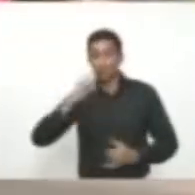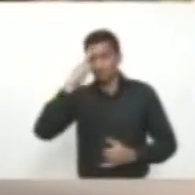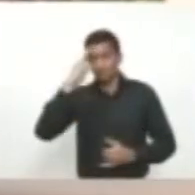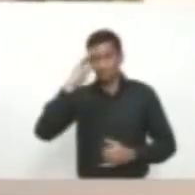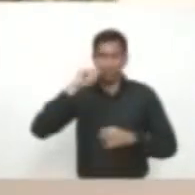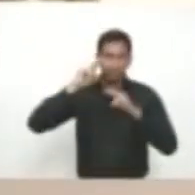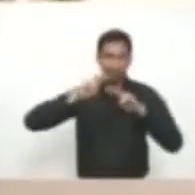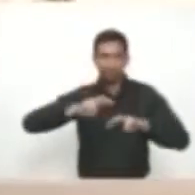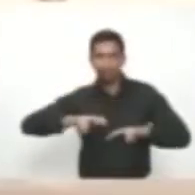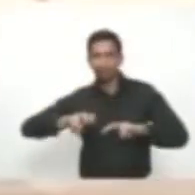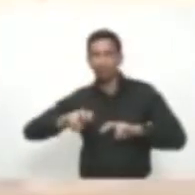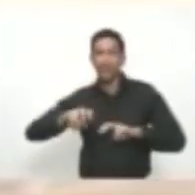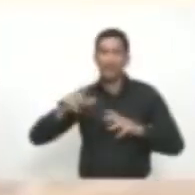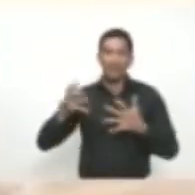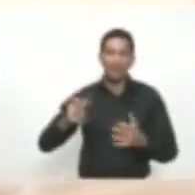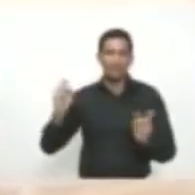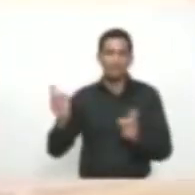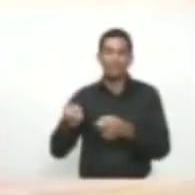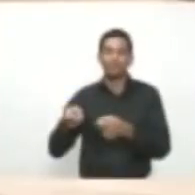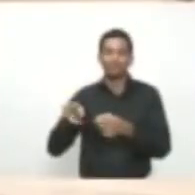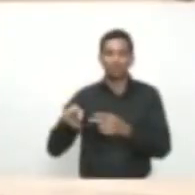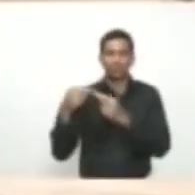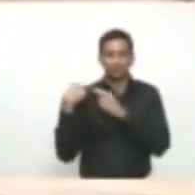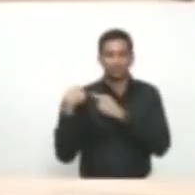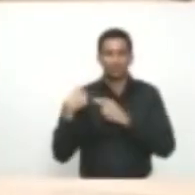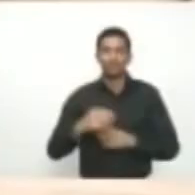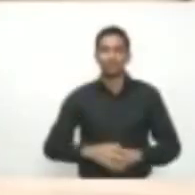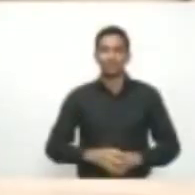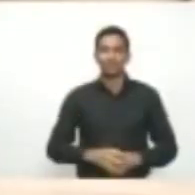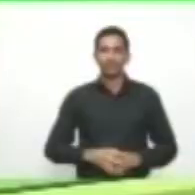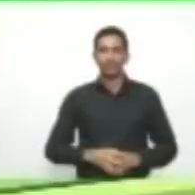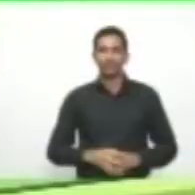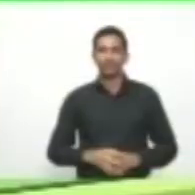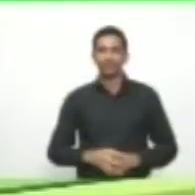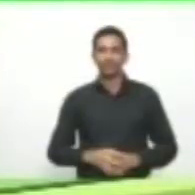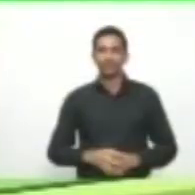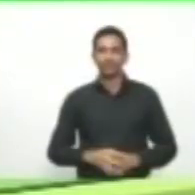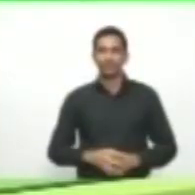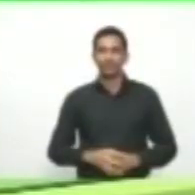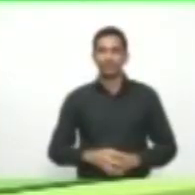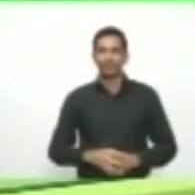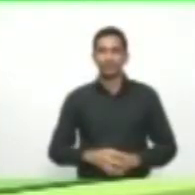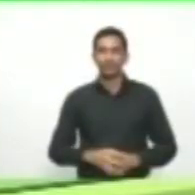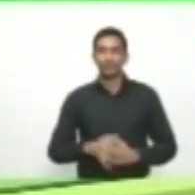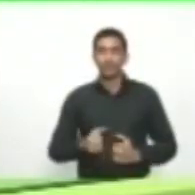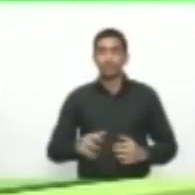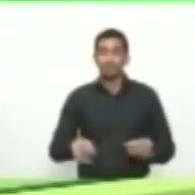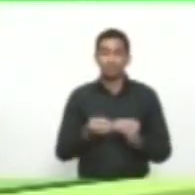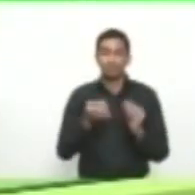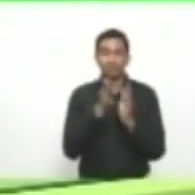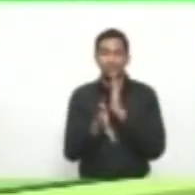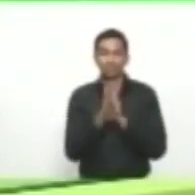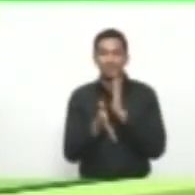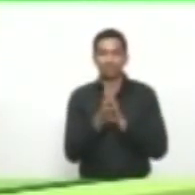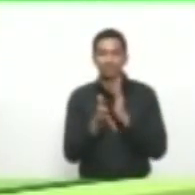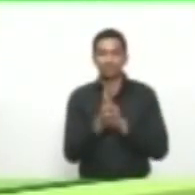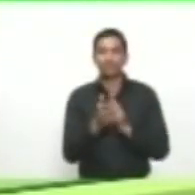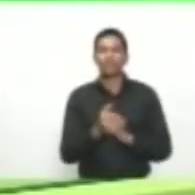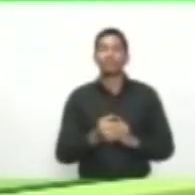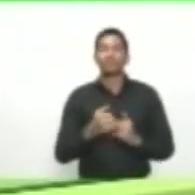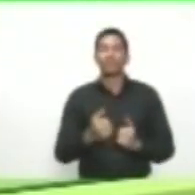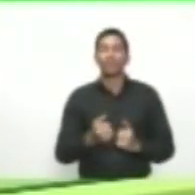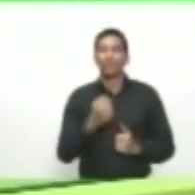operativos para dar con los responsables de este atentado sicarial. Bien, y tenemos más información aquí en las noticias porque cuatro